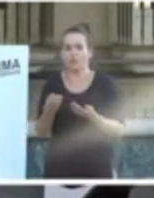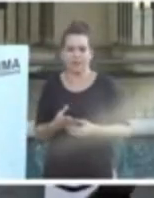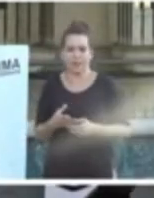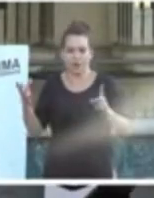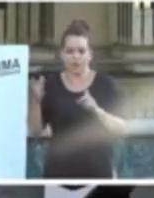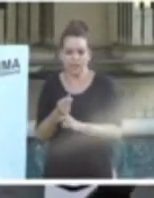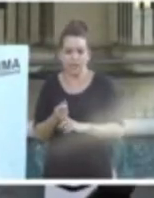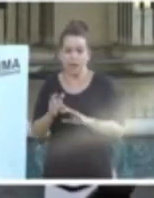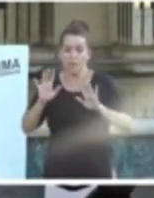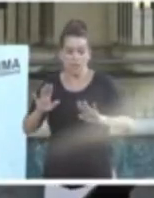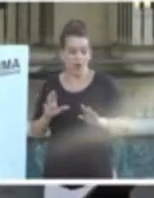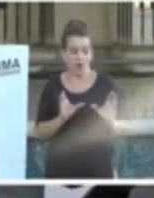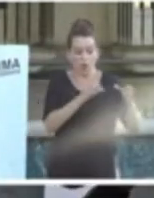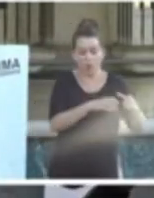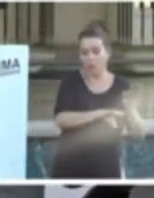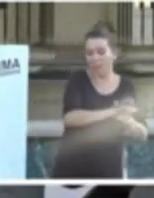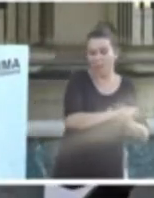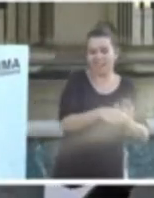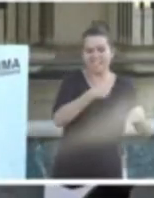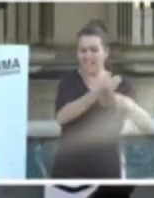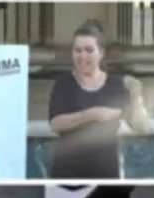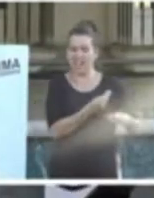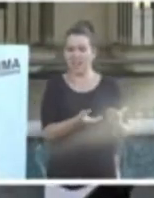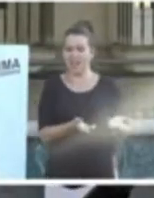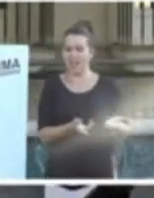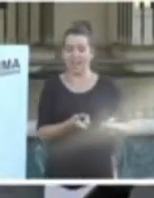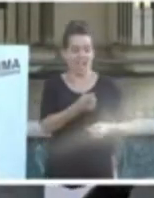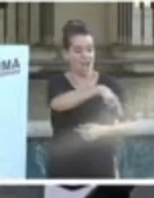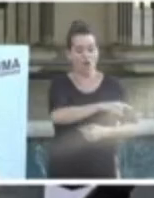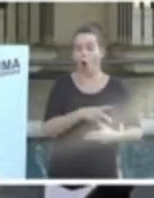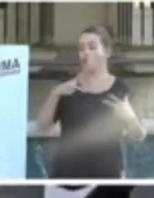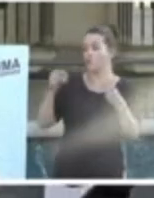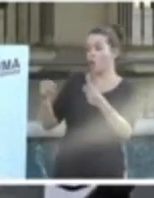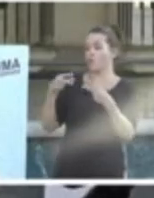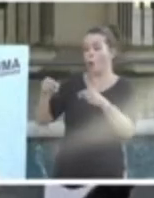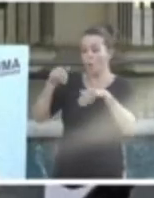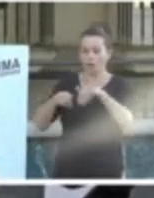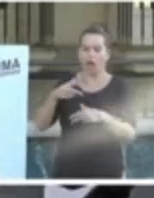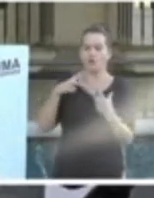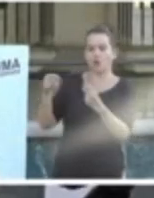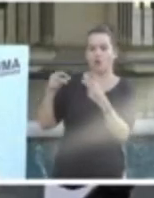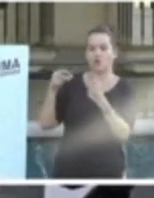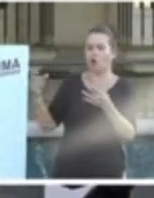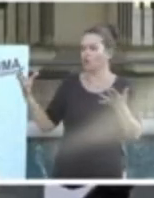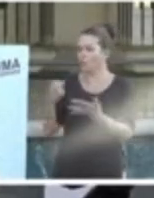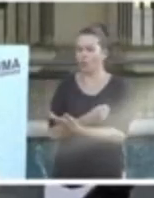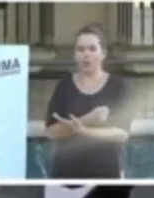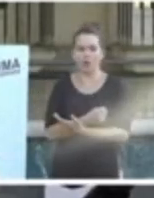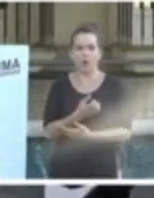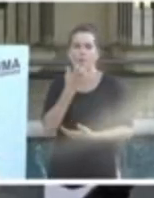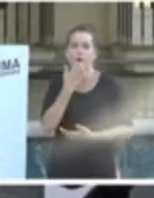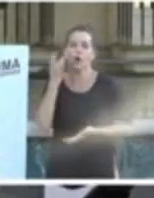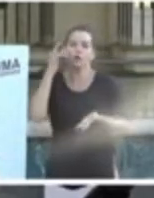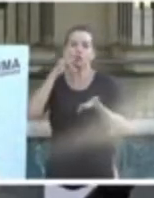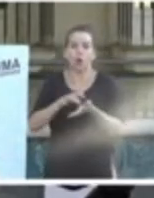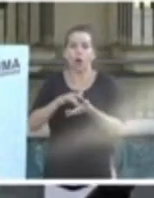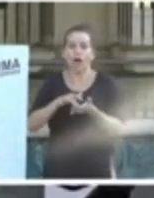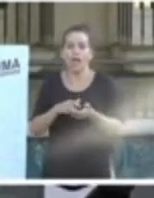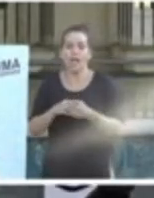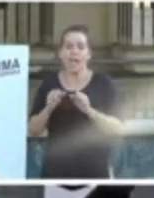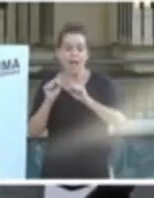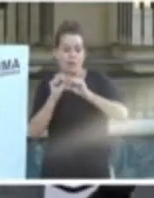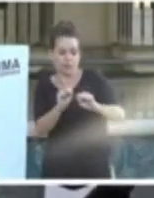tanto votar en contra de todo han votado en contra de los escudos sociales durante el cob y han votado en contra